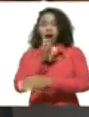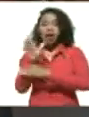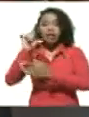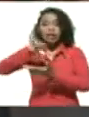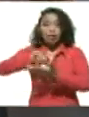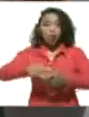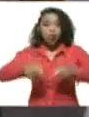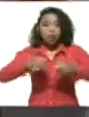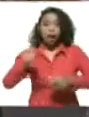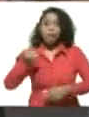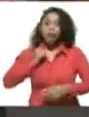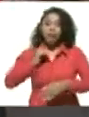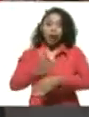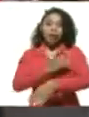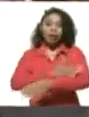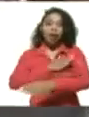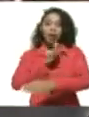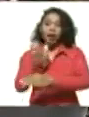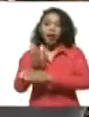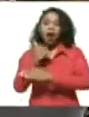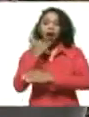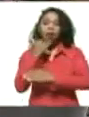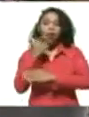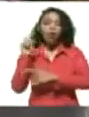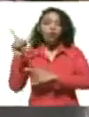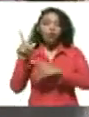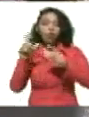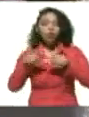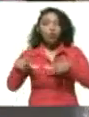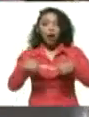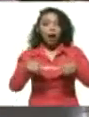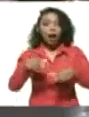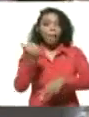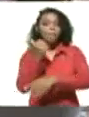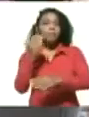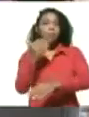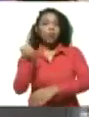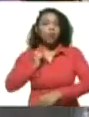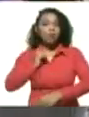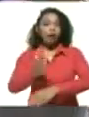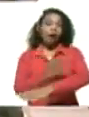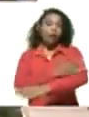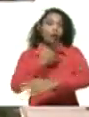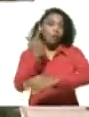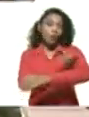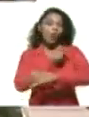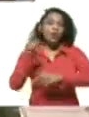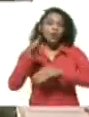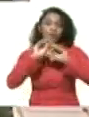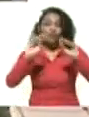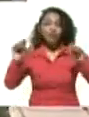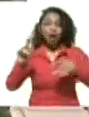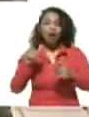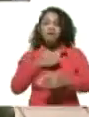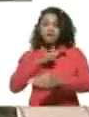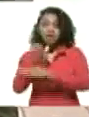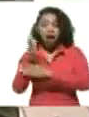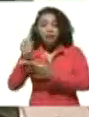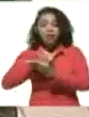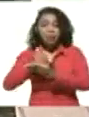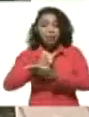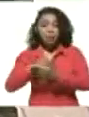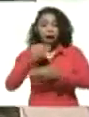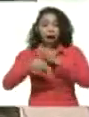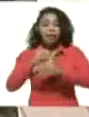bueno aproveché antes de ir a ver cualquier cosa en una tienda aproveché vacunarse ese es el llamado el que va a una farmacia para